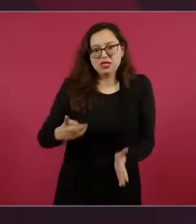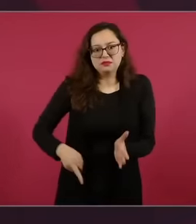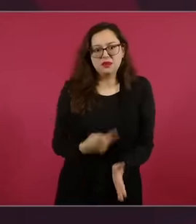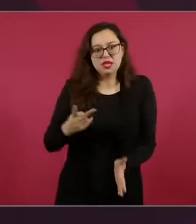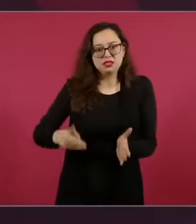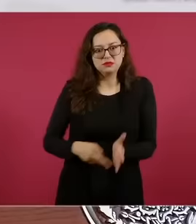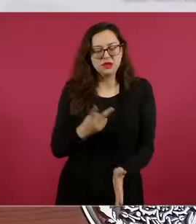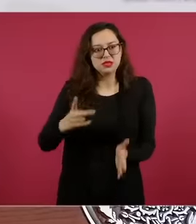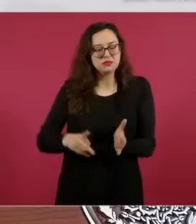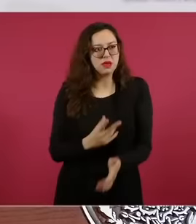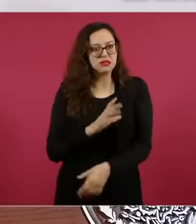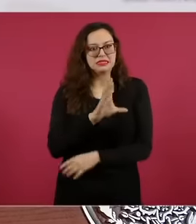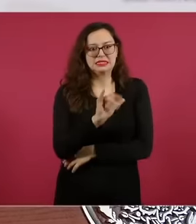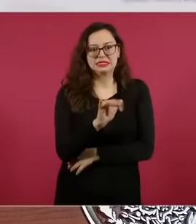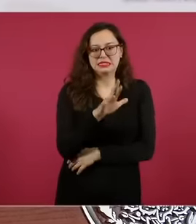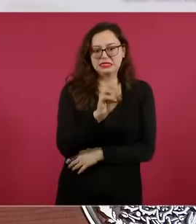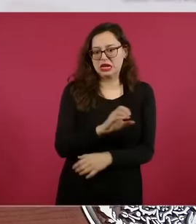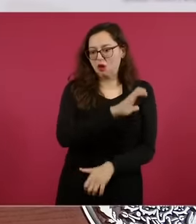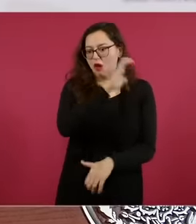entra